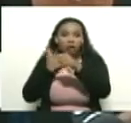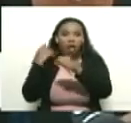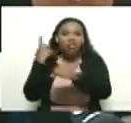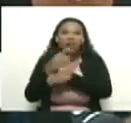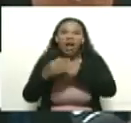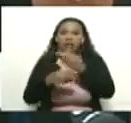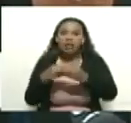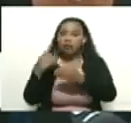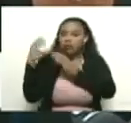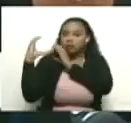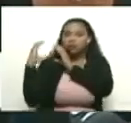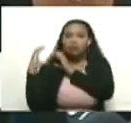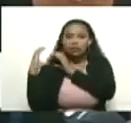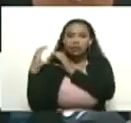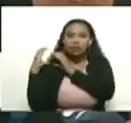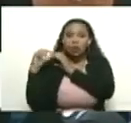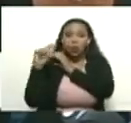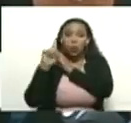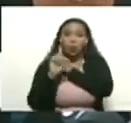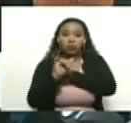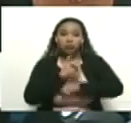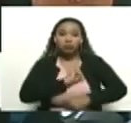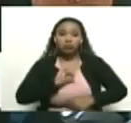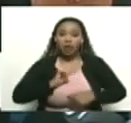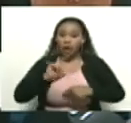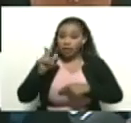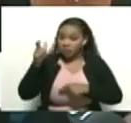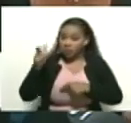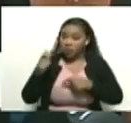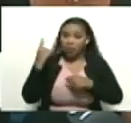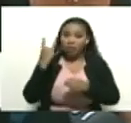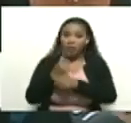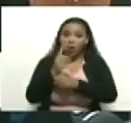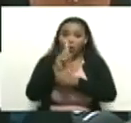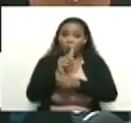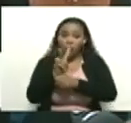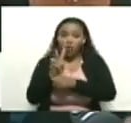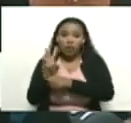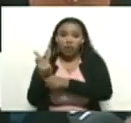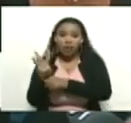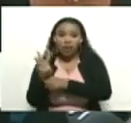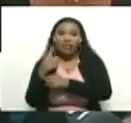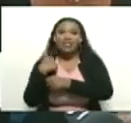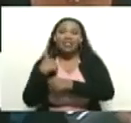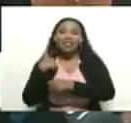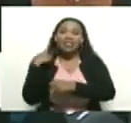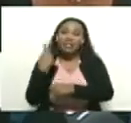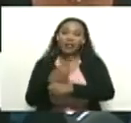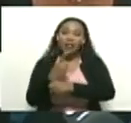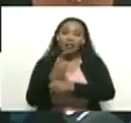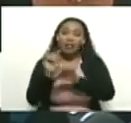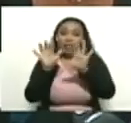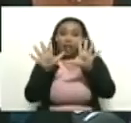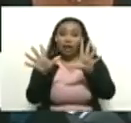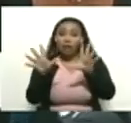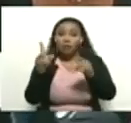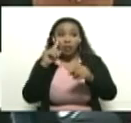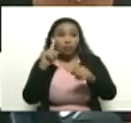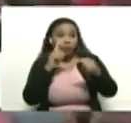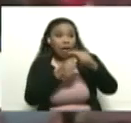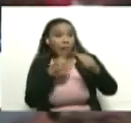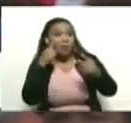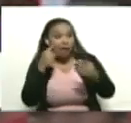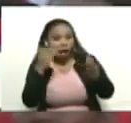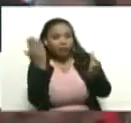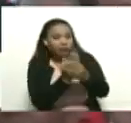cargar no una identificación de esa persona, ni dos ni tres, tiene que cargar 10. Y al que usted se consiga en la calle, se la